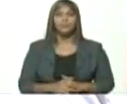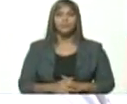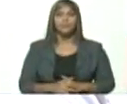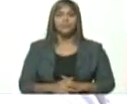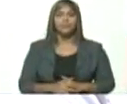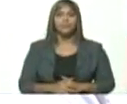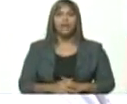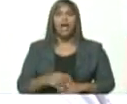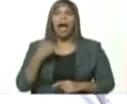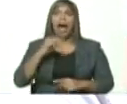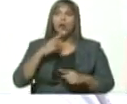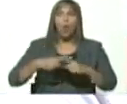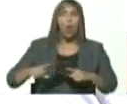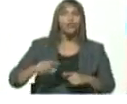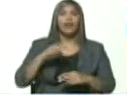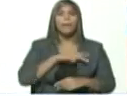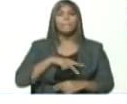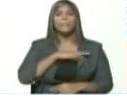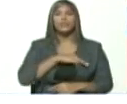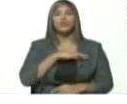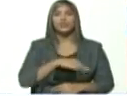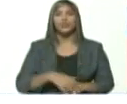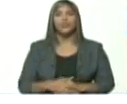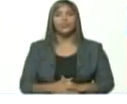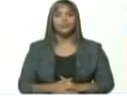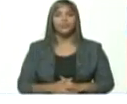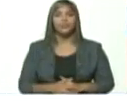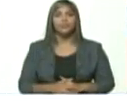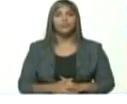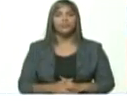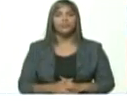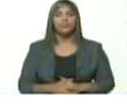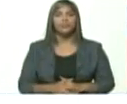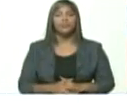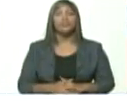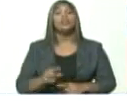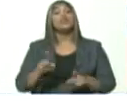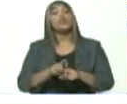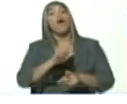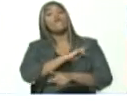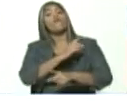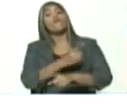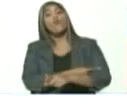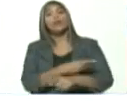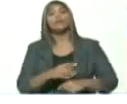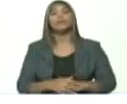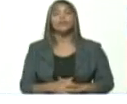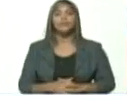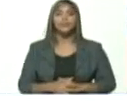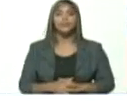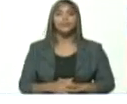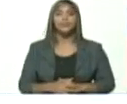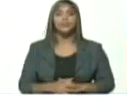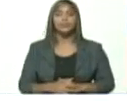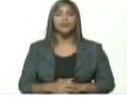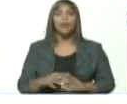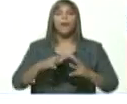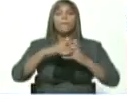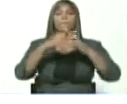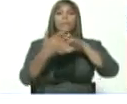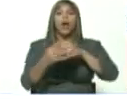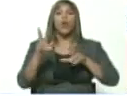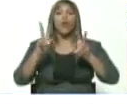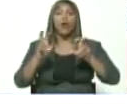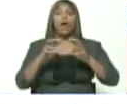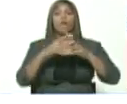Hay otras grandes misiones que vamos a relanzar con tanta o más fuerza como la gran misión Barrio Nuevo, Barrio